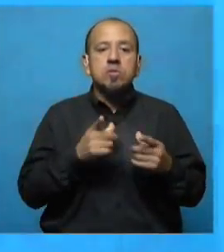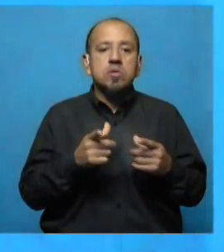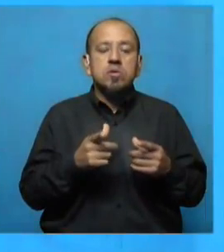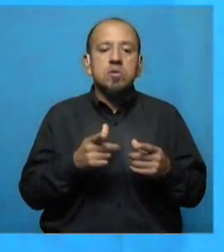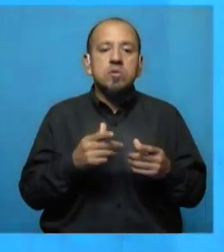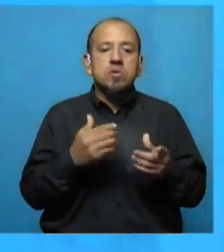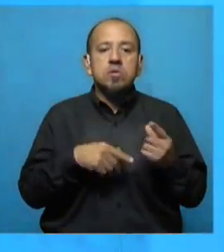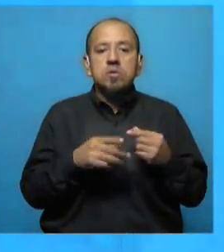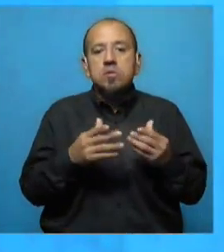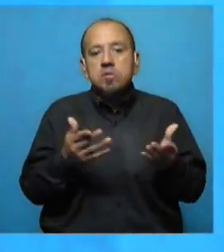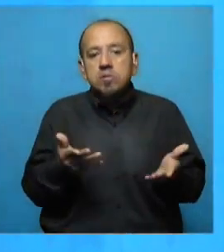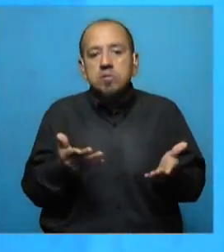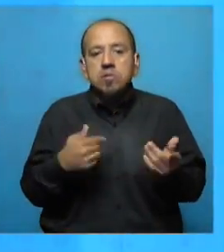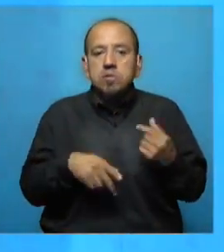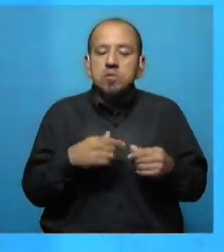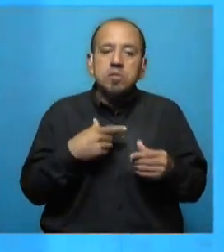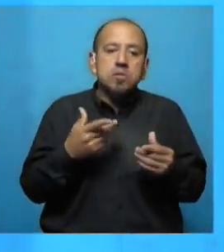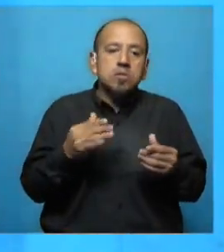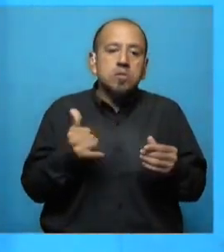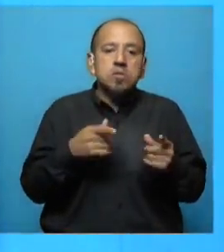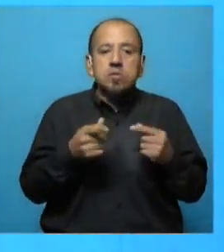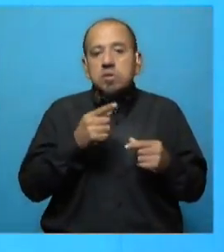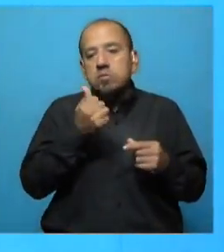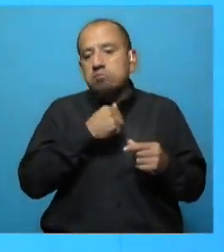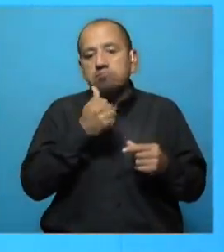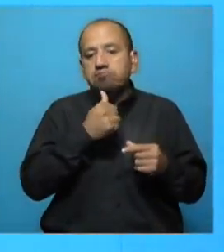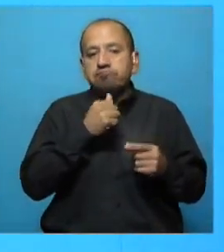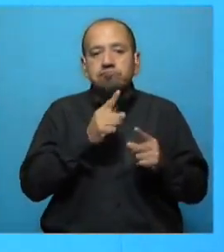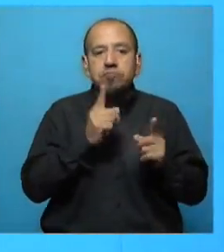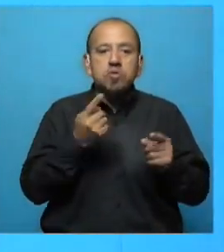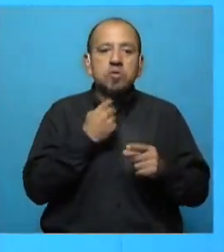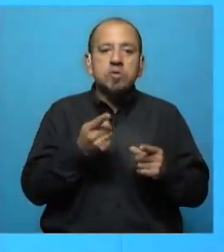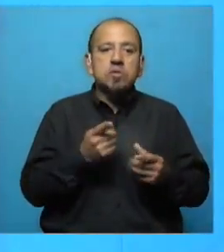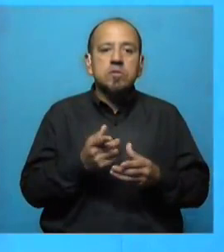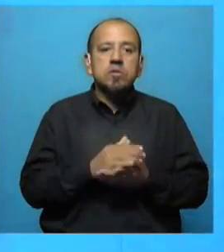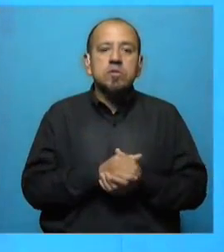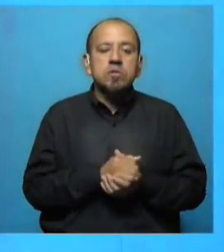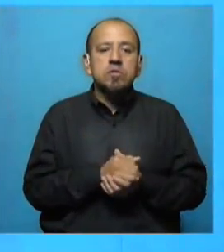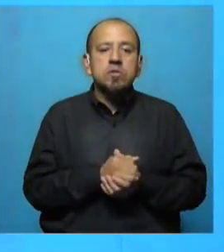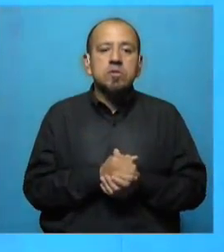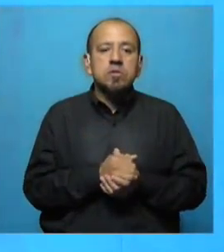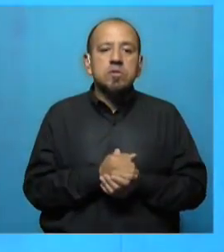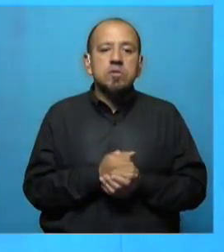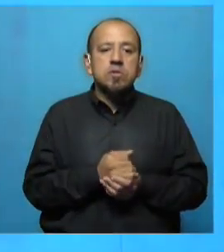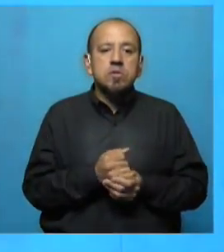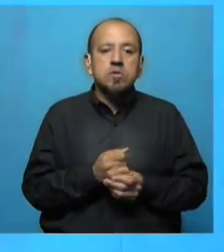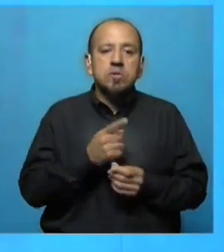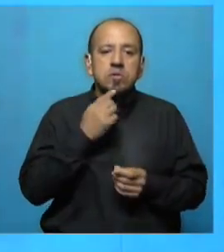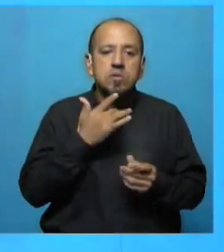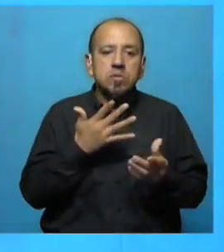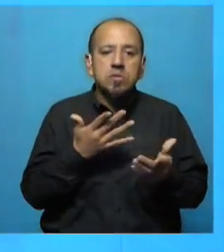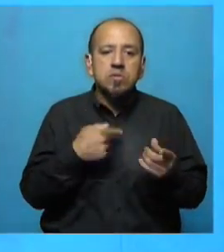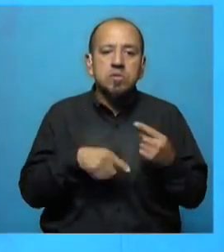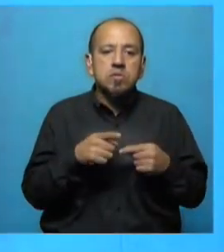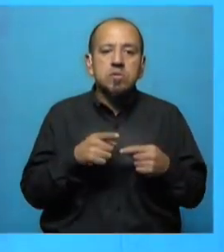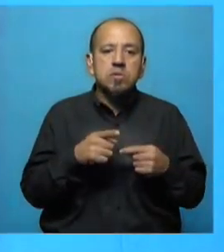con el dolor en el alma a veces estaba para afuera esto ya quedó viejo ya no sirve y nos pasaba que el principio íbamos como muy atrás de